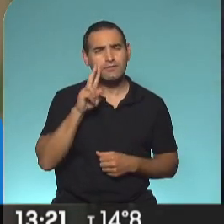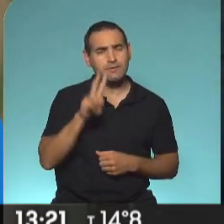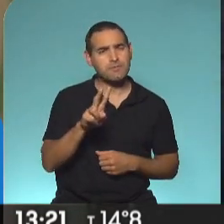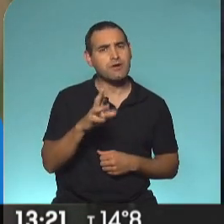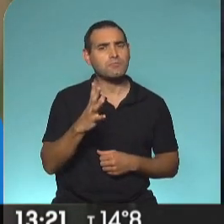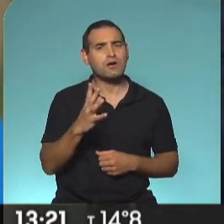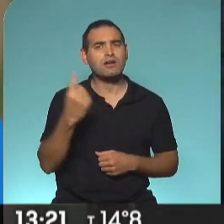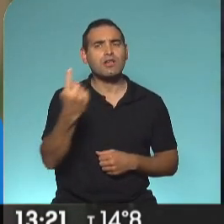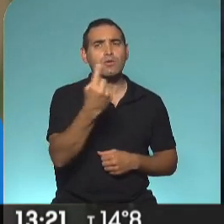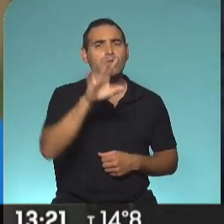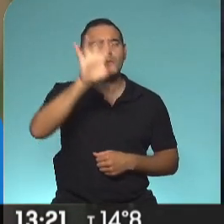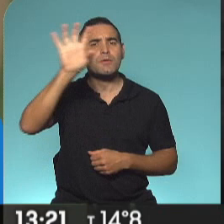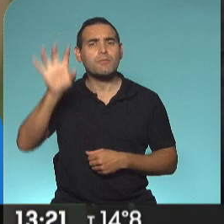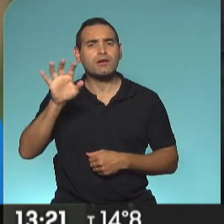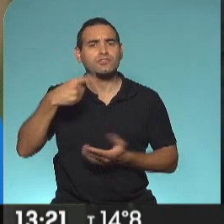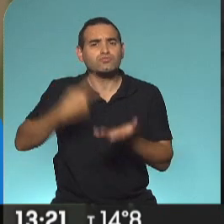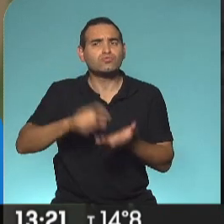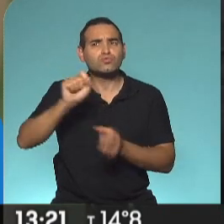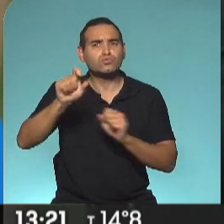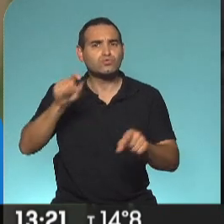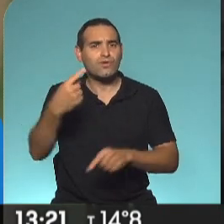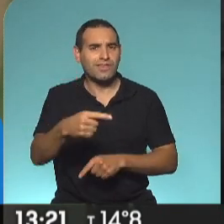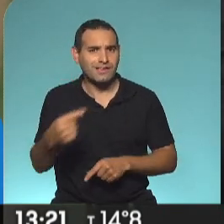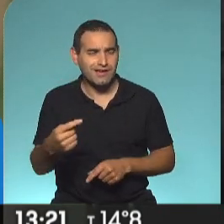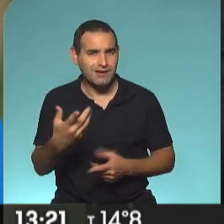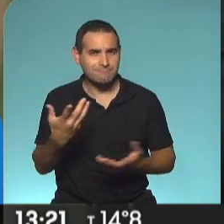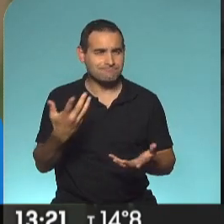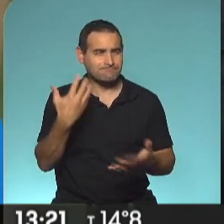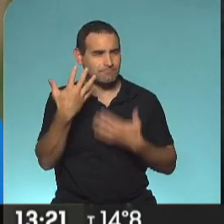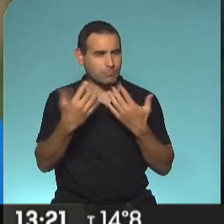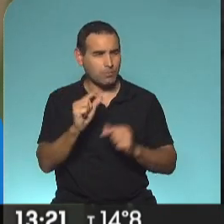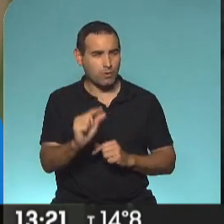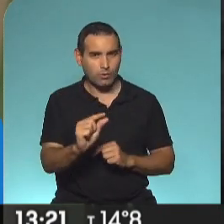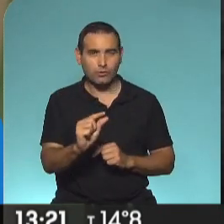cada uno le corresponde. Y cuando uno habla de lo estructural,